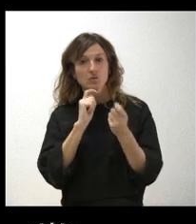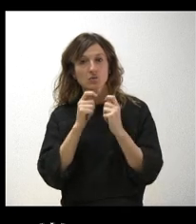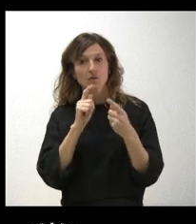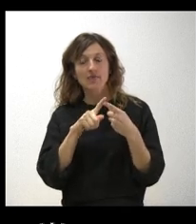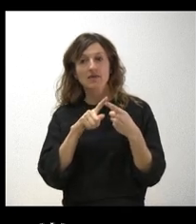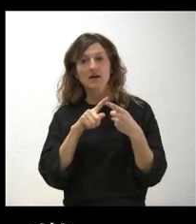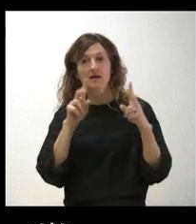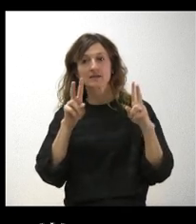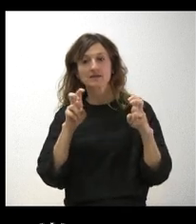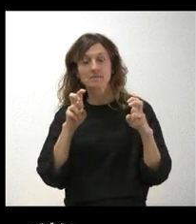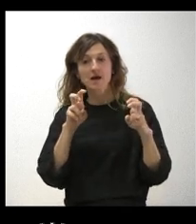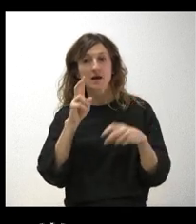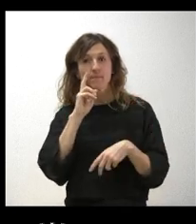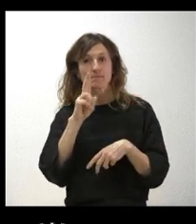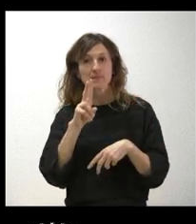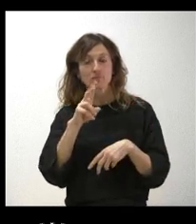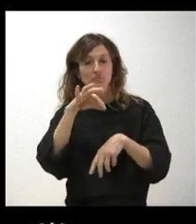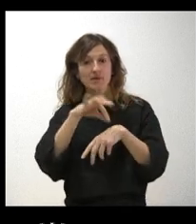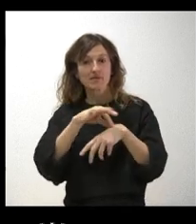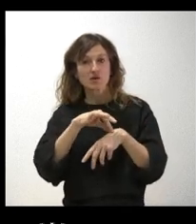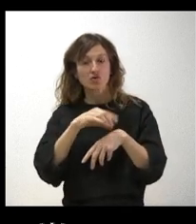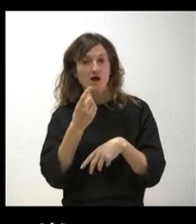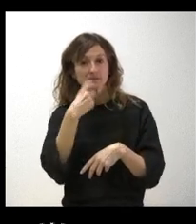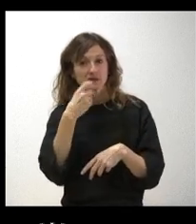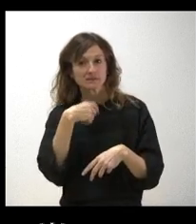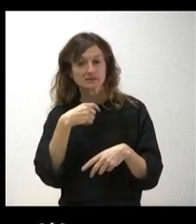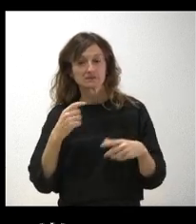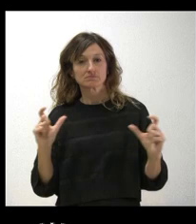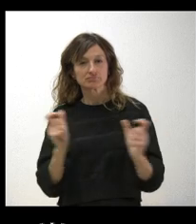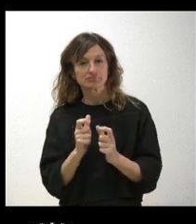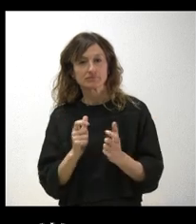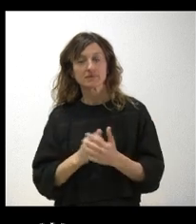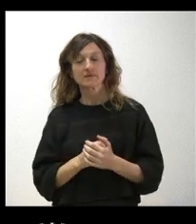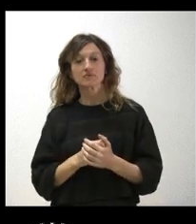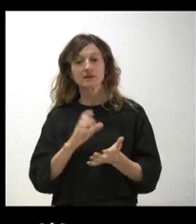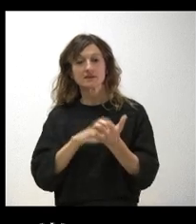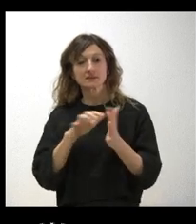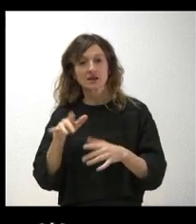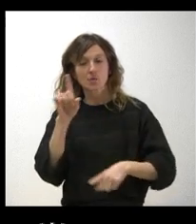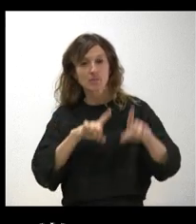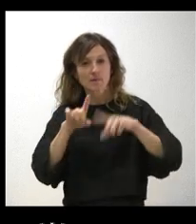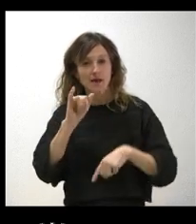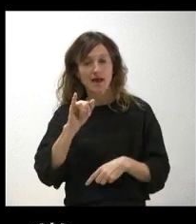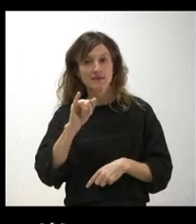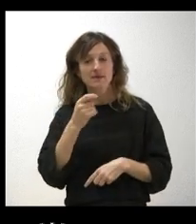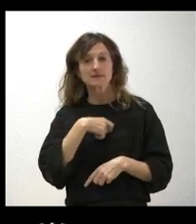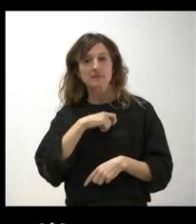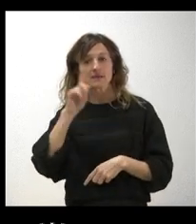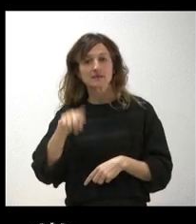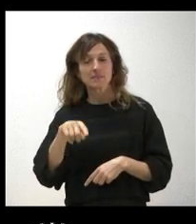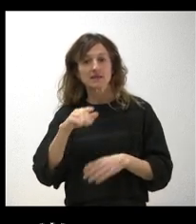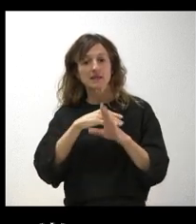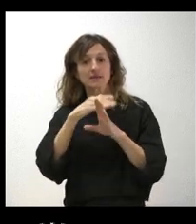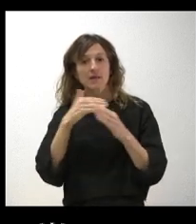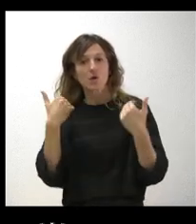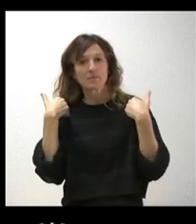respecto a la escasez de bueno de médicos y problemas que eso está provocando en Castilla de León como en toda España dentro del ámbito de competencias de la junta